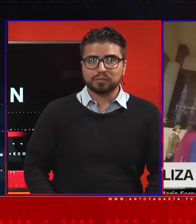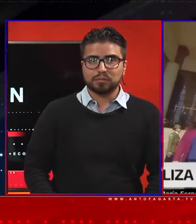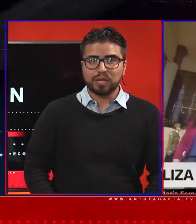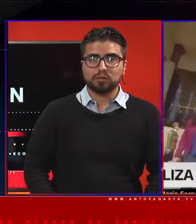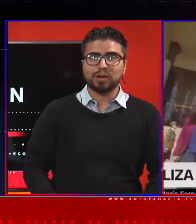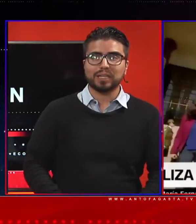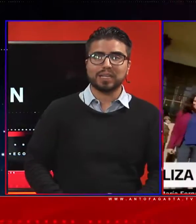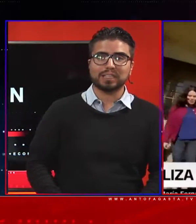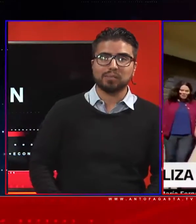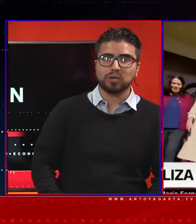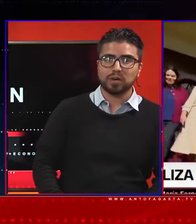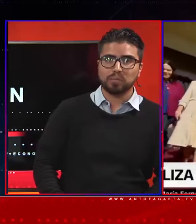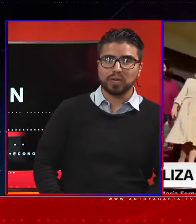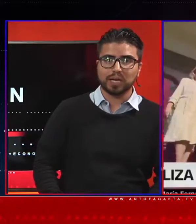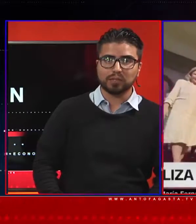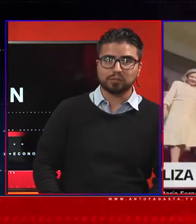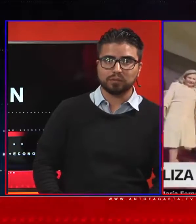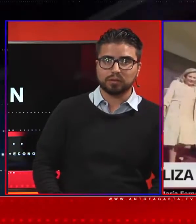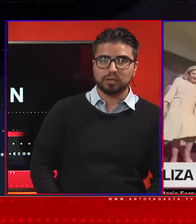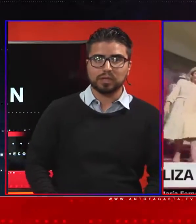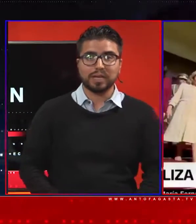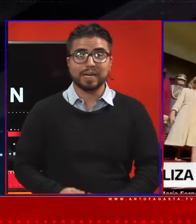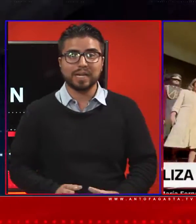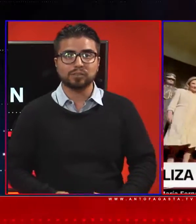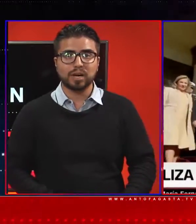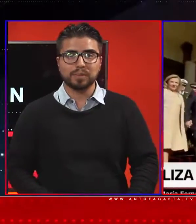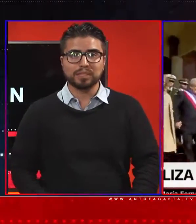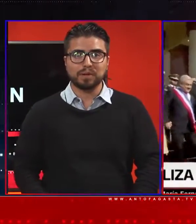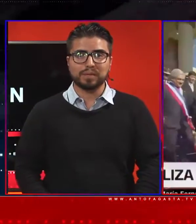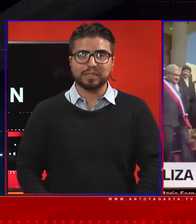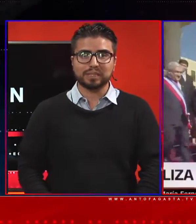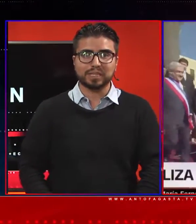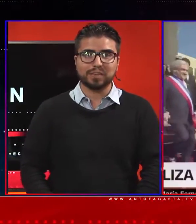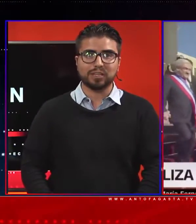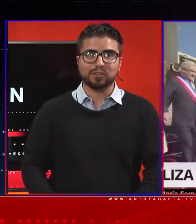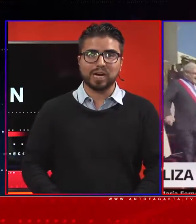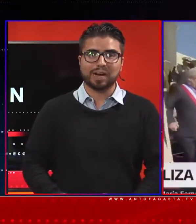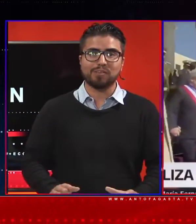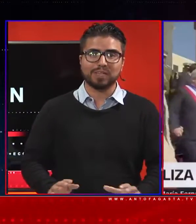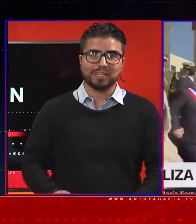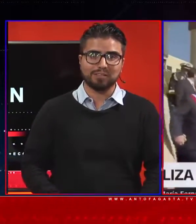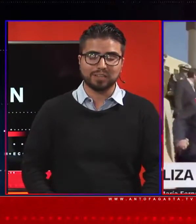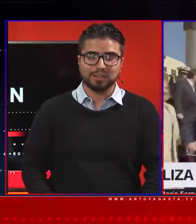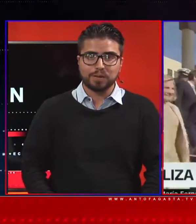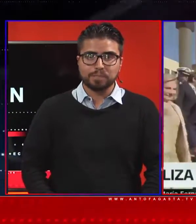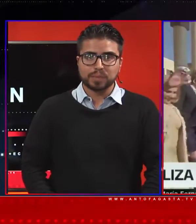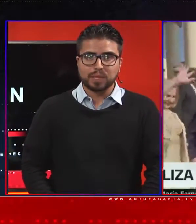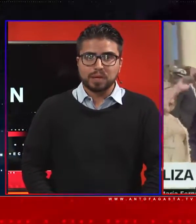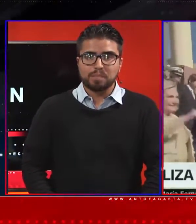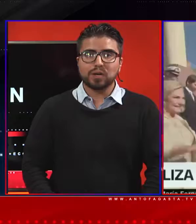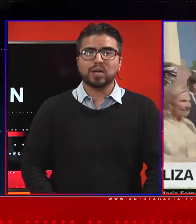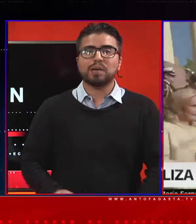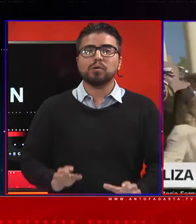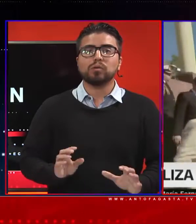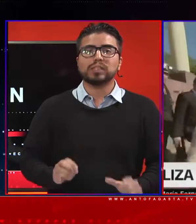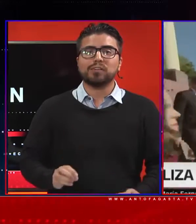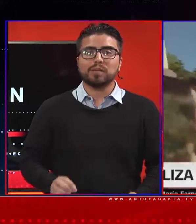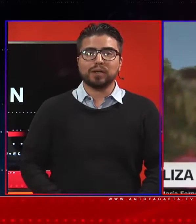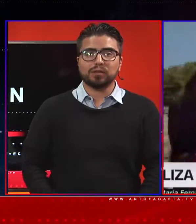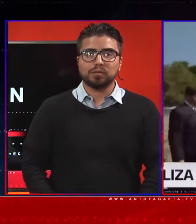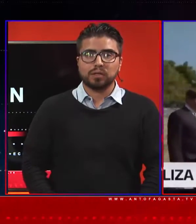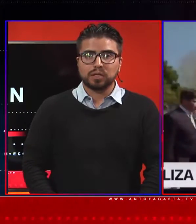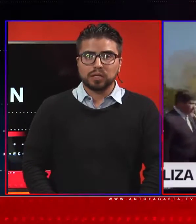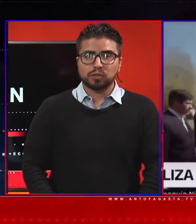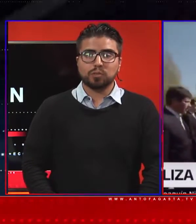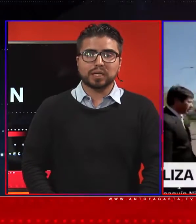limpias antofagasta ya sabemos que es pionera en esto la energía solar principalmente se está llevando a cabo bastante bien pero quedamos con un sabor